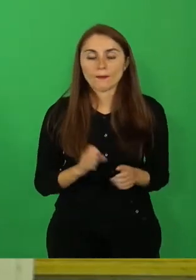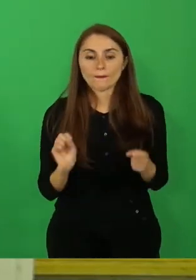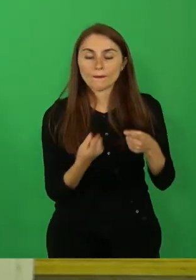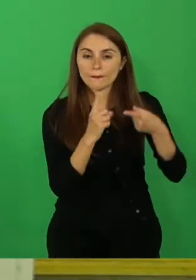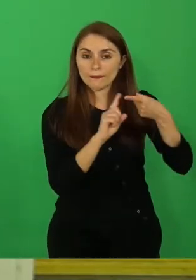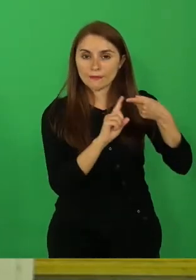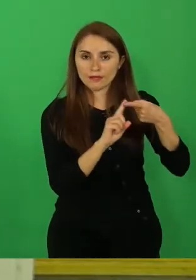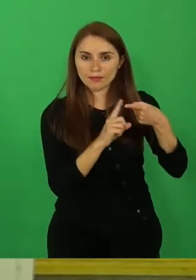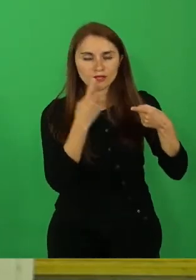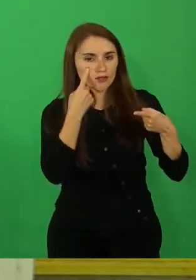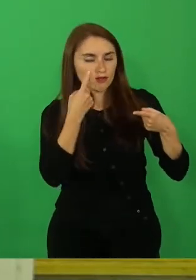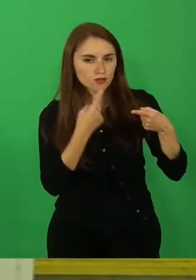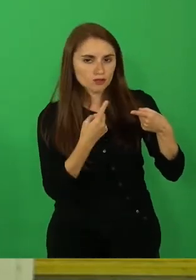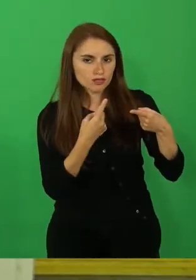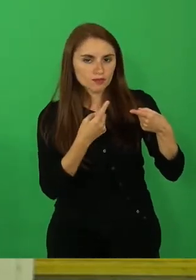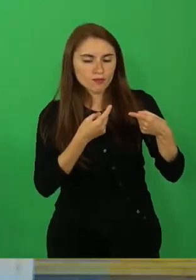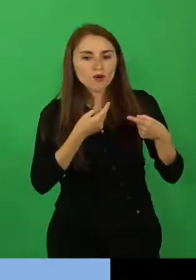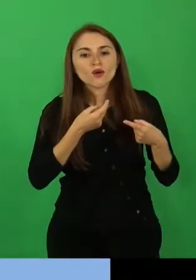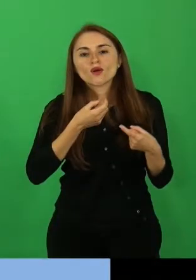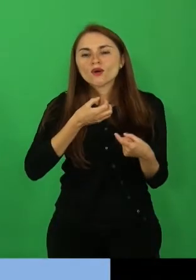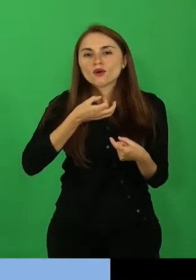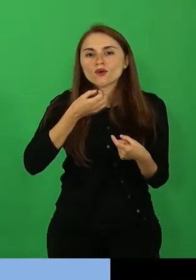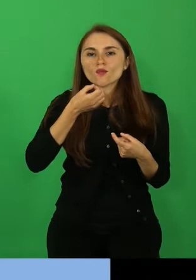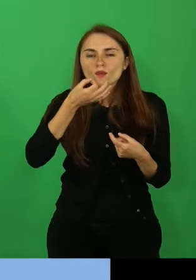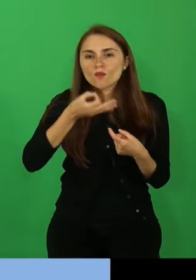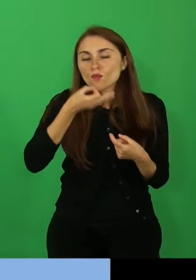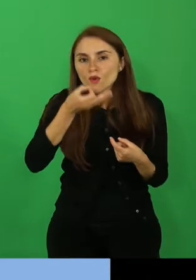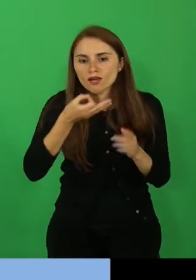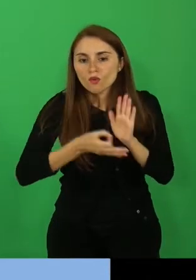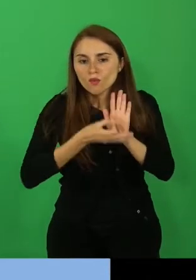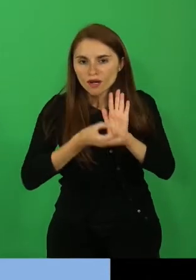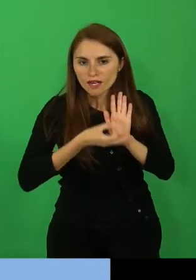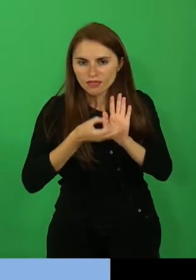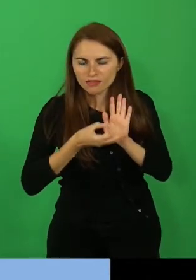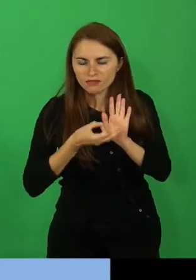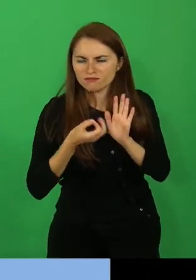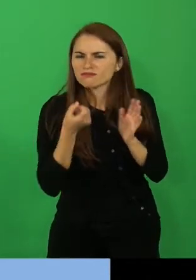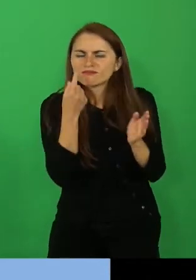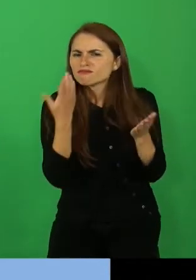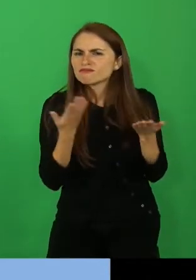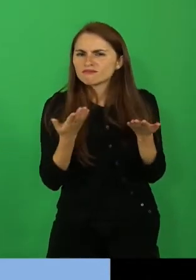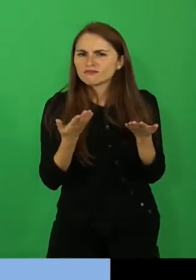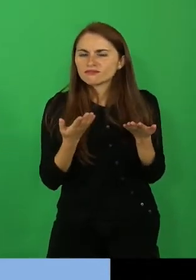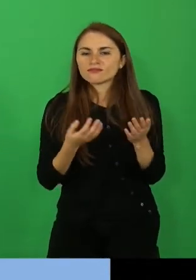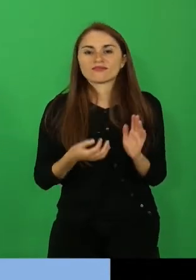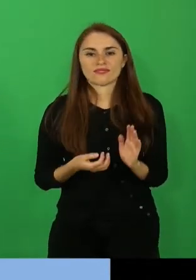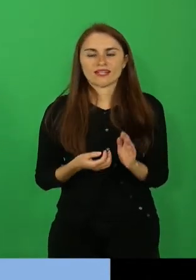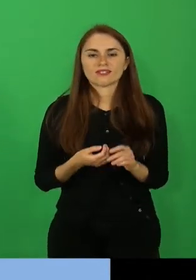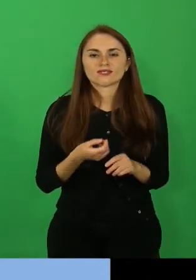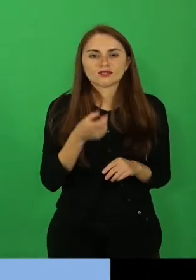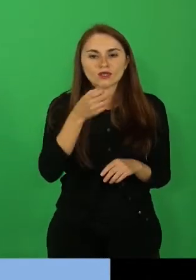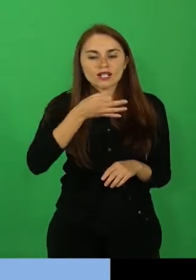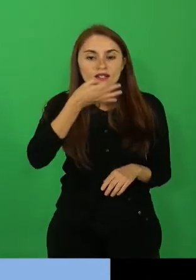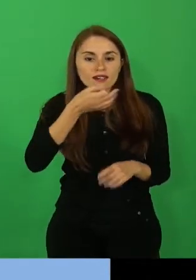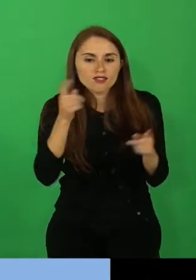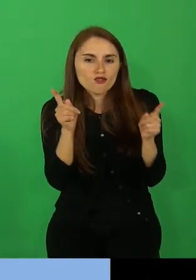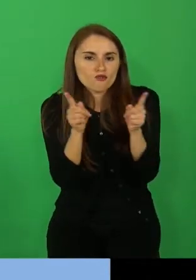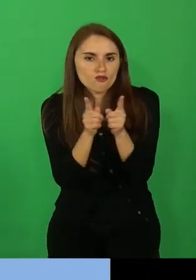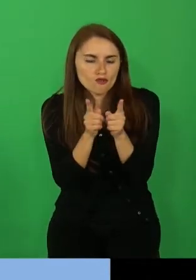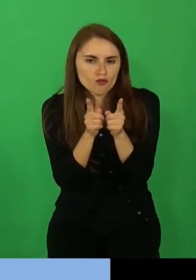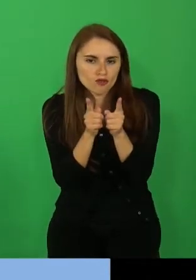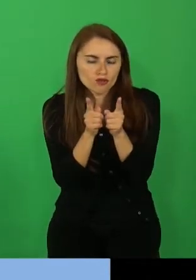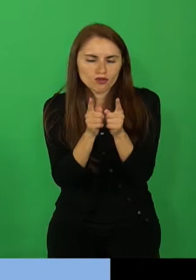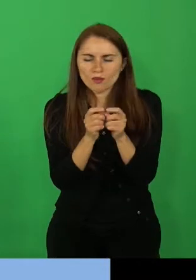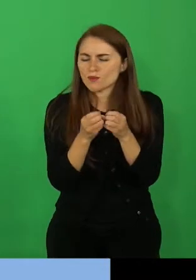Primero vamos a conocer cuentos. ¿Qué son los cuentos? Los cuentos son relatos breves, es